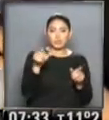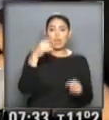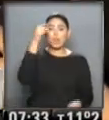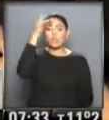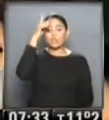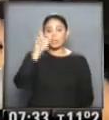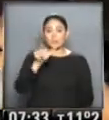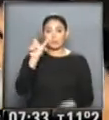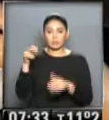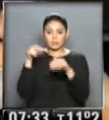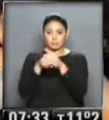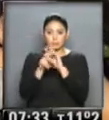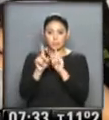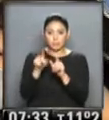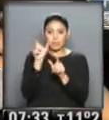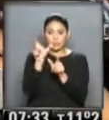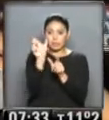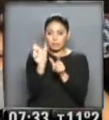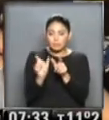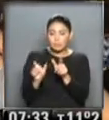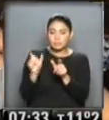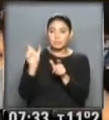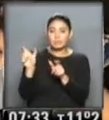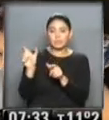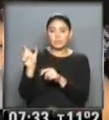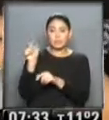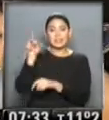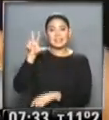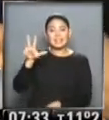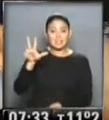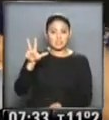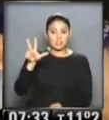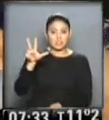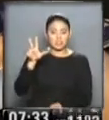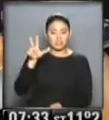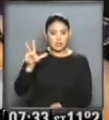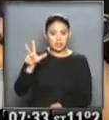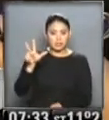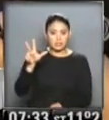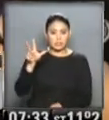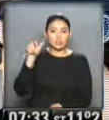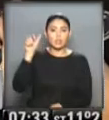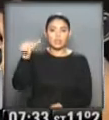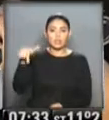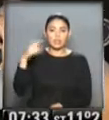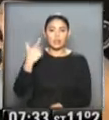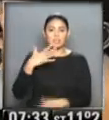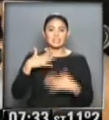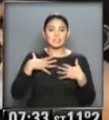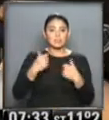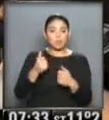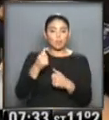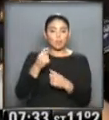12 pacientes. De los 12 pacientes hay 3 que su cuadro es